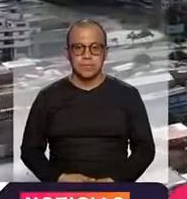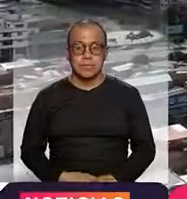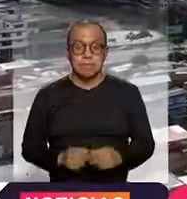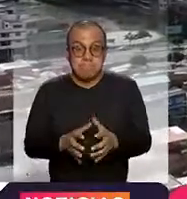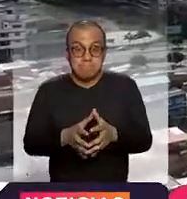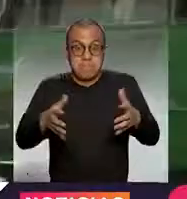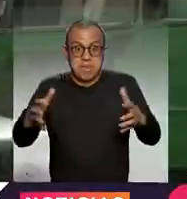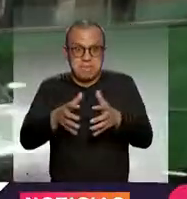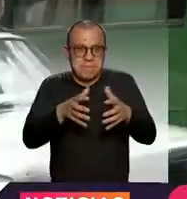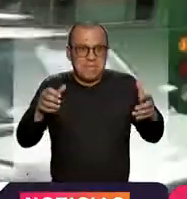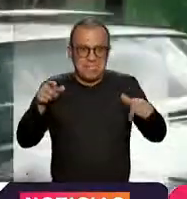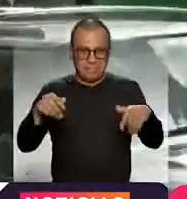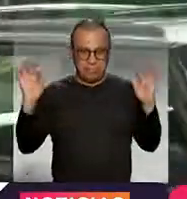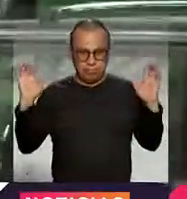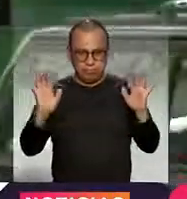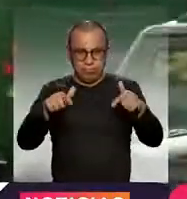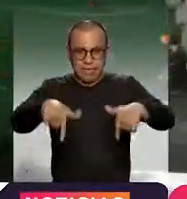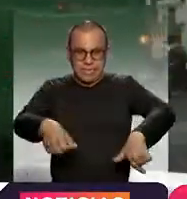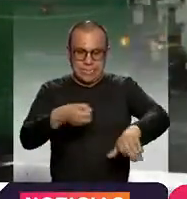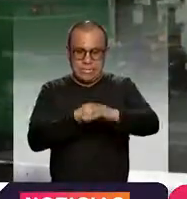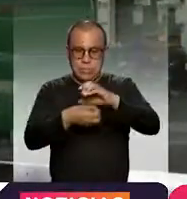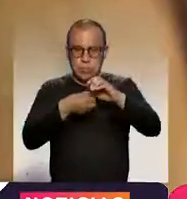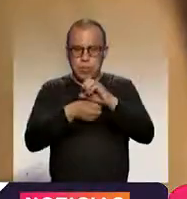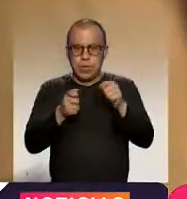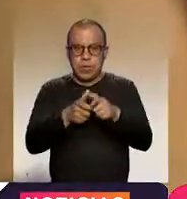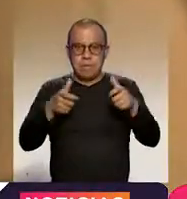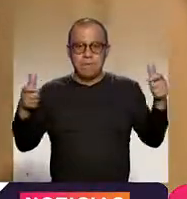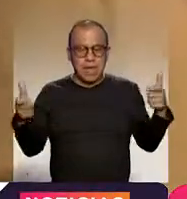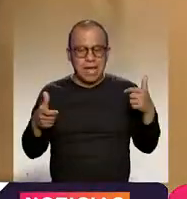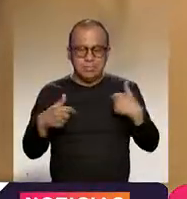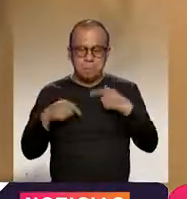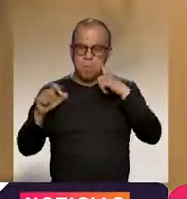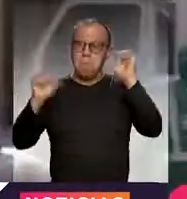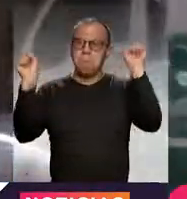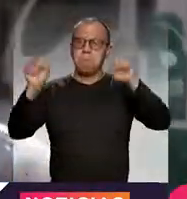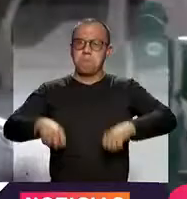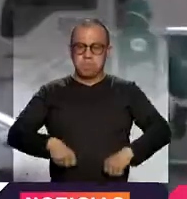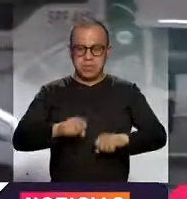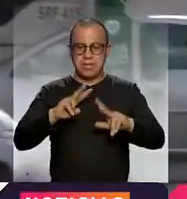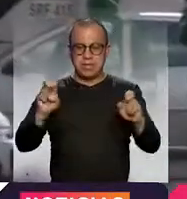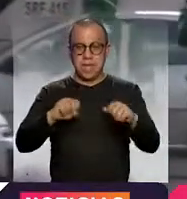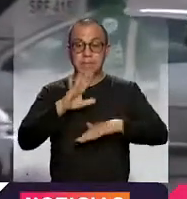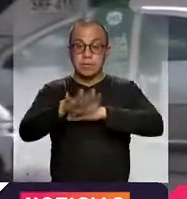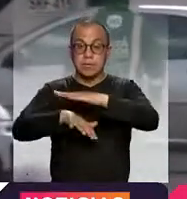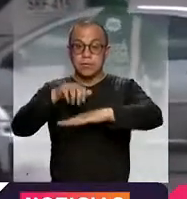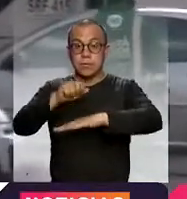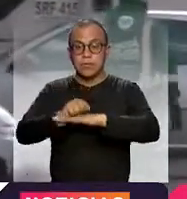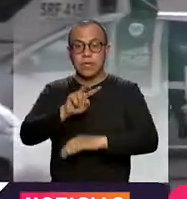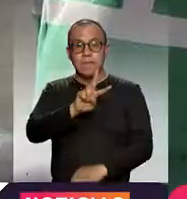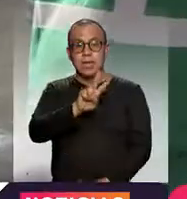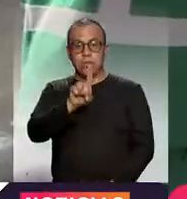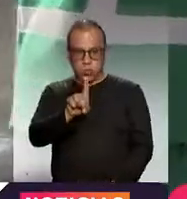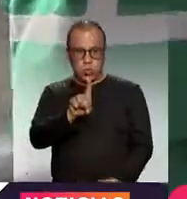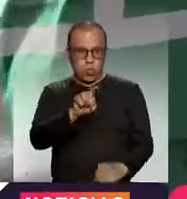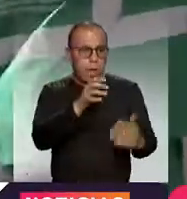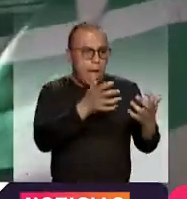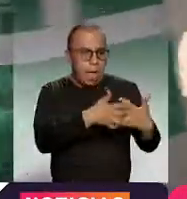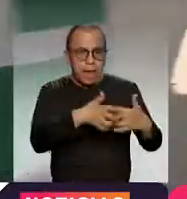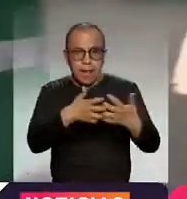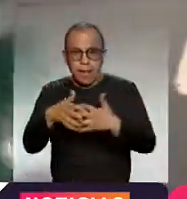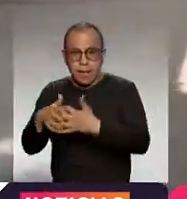densidad de la población en la capital de la República la deja como la de mayor capacidad de reciclaje. Tiene 21 operadores, lo que significa